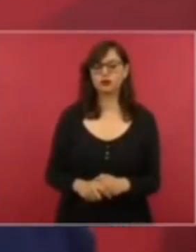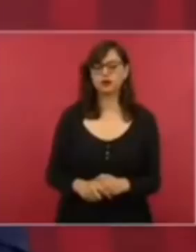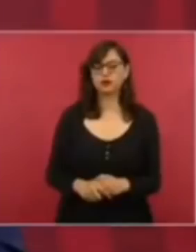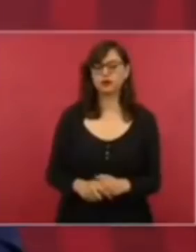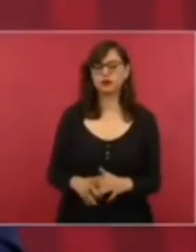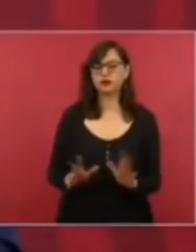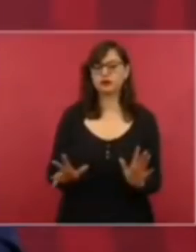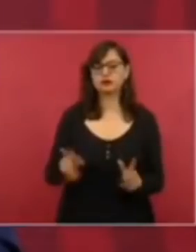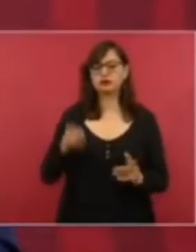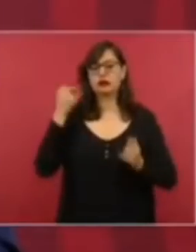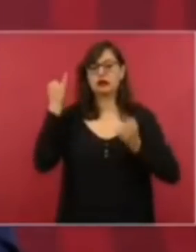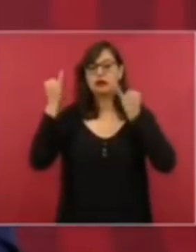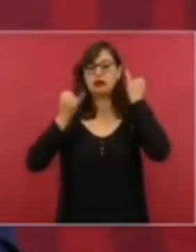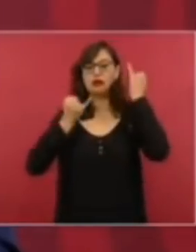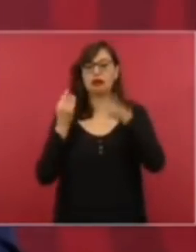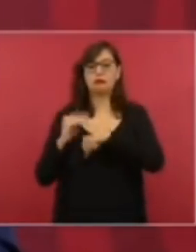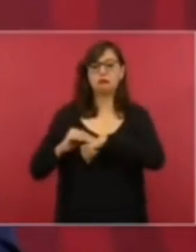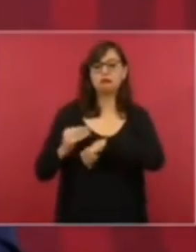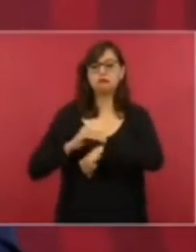cuento